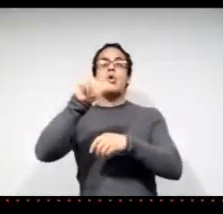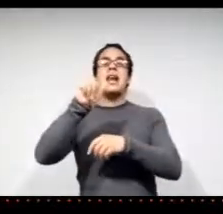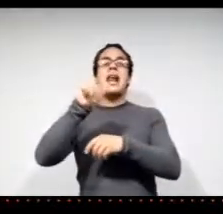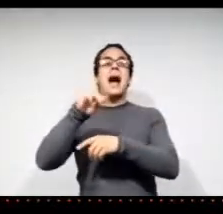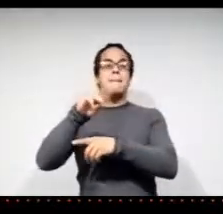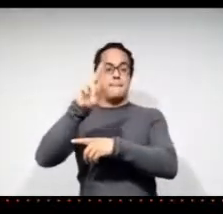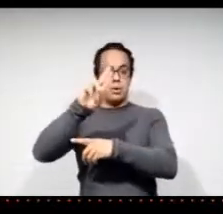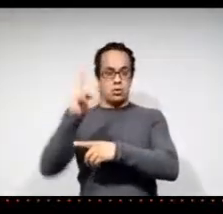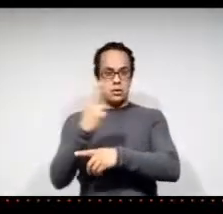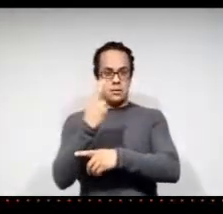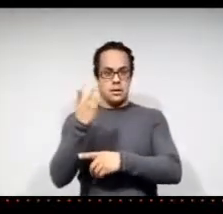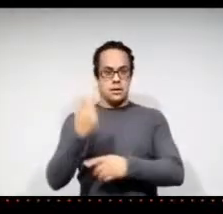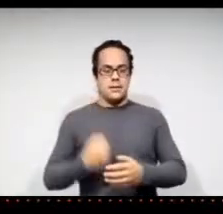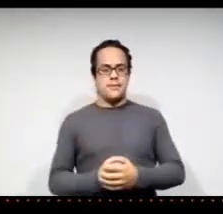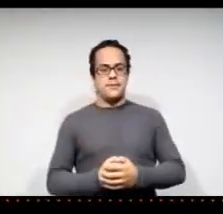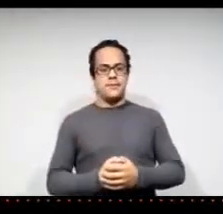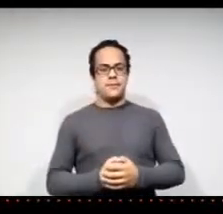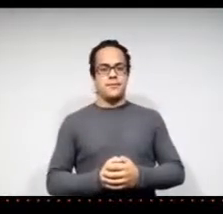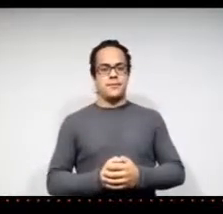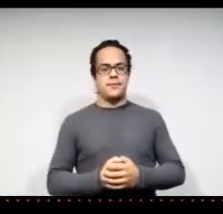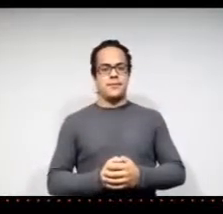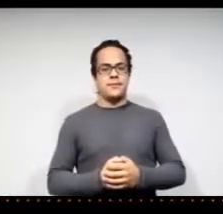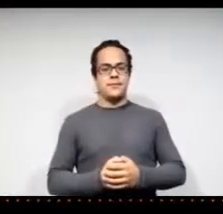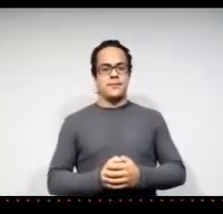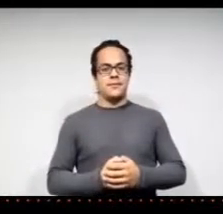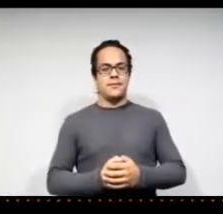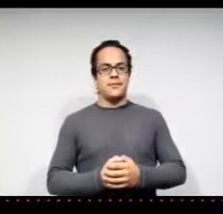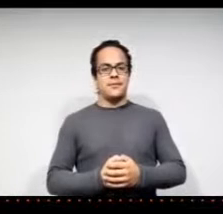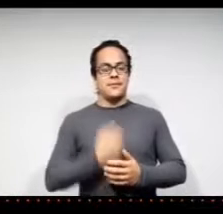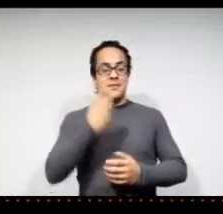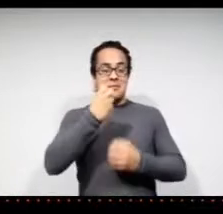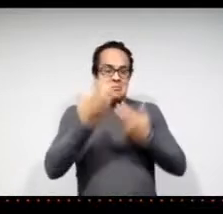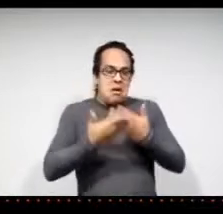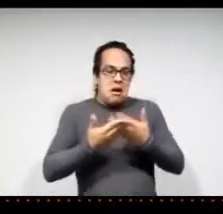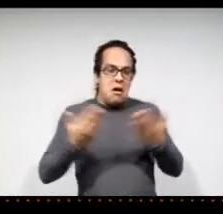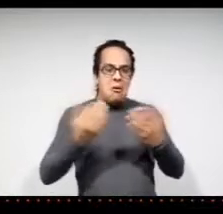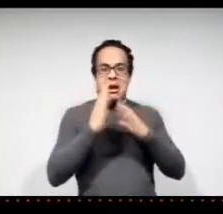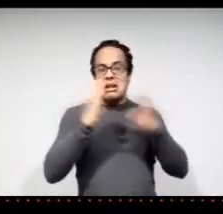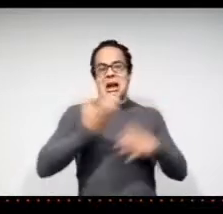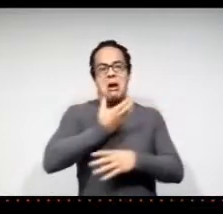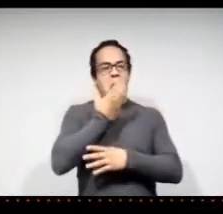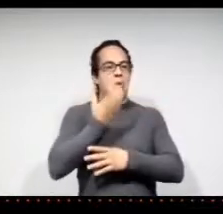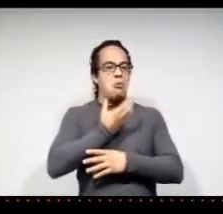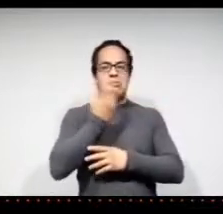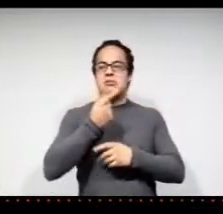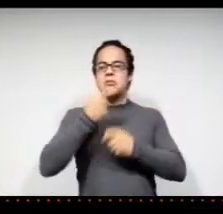El famoso micrófono, ¿verdad? Ya se convirtió en parte de nuestra cultura.